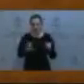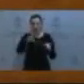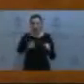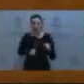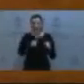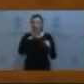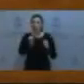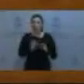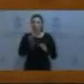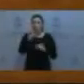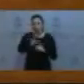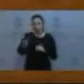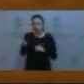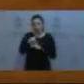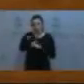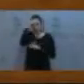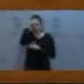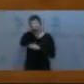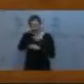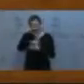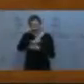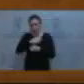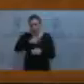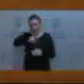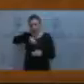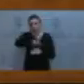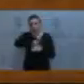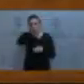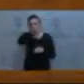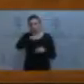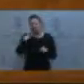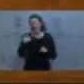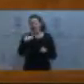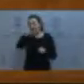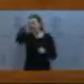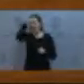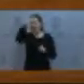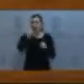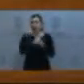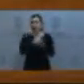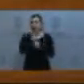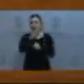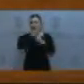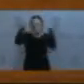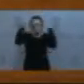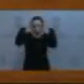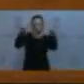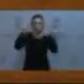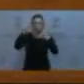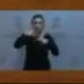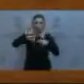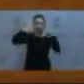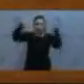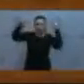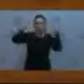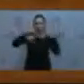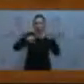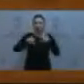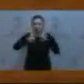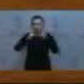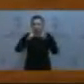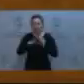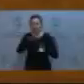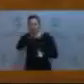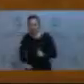señor consejero, están hartos de trabajar para la fauna salvaje, para los osos, jabalís y los lobos. Se siembra el